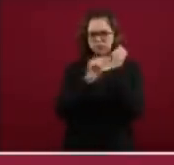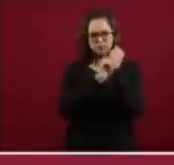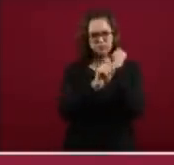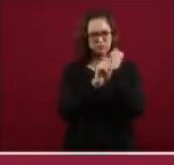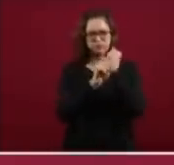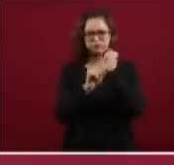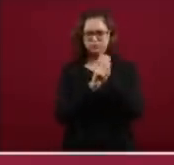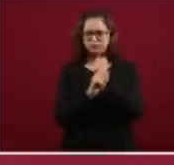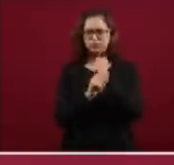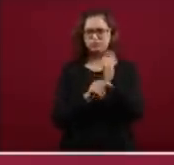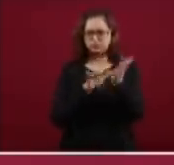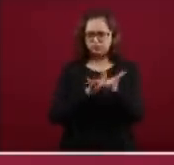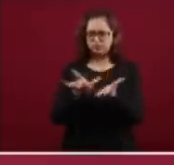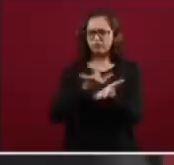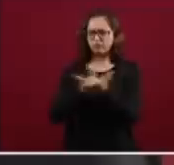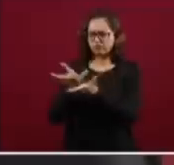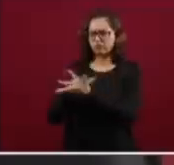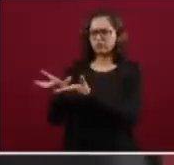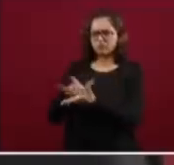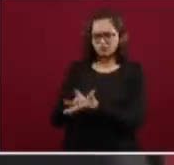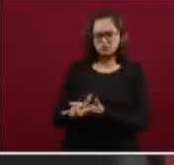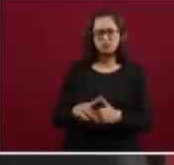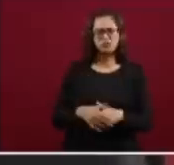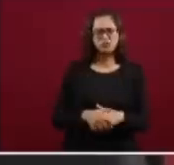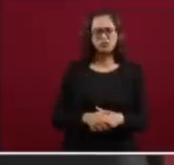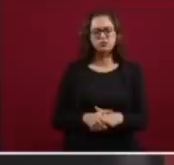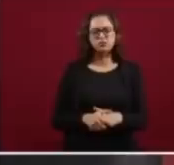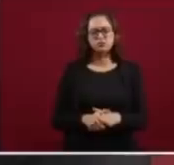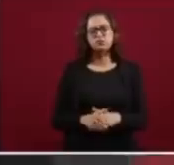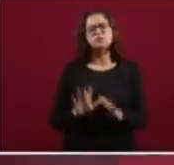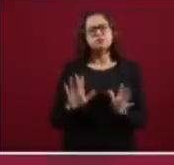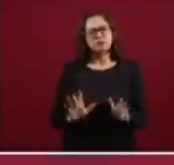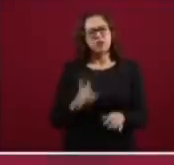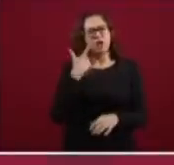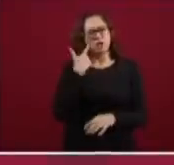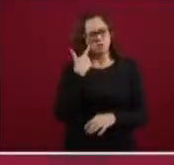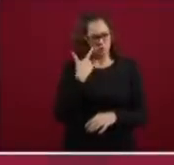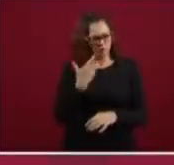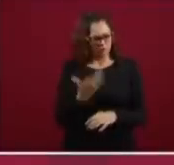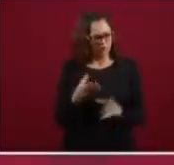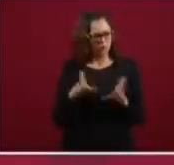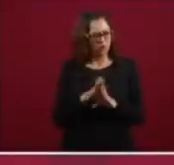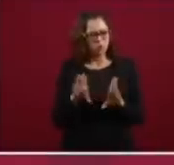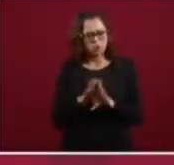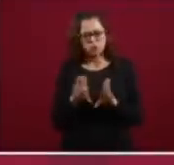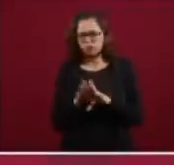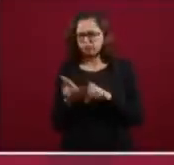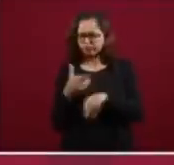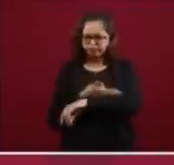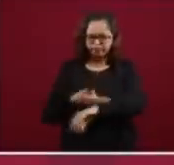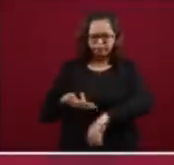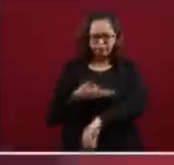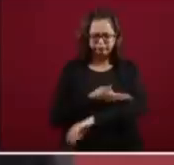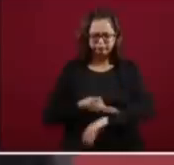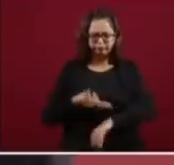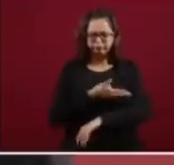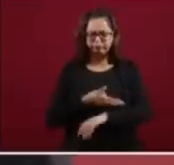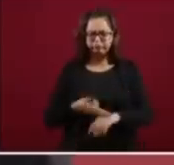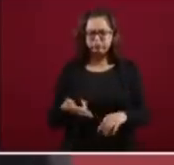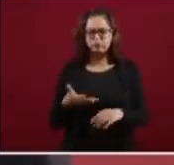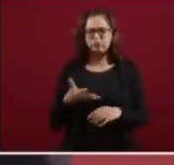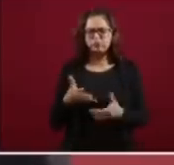en la campaña entonces vamos a buscar la forma de resolverlo ahora